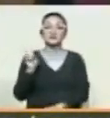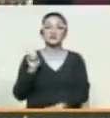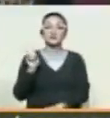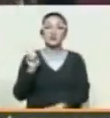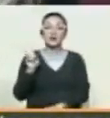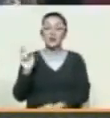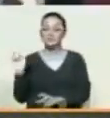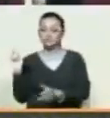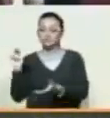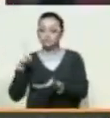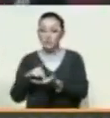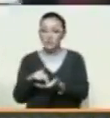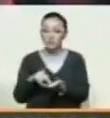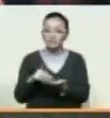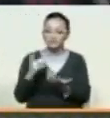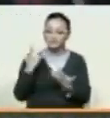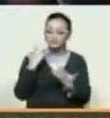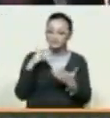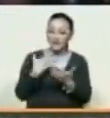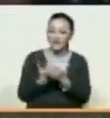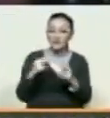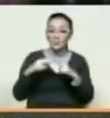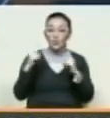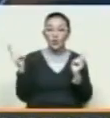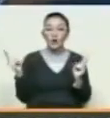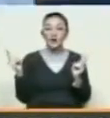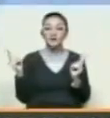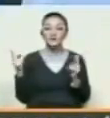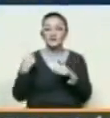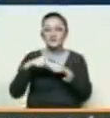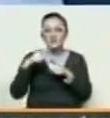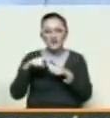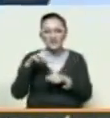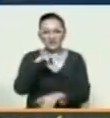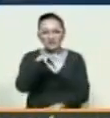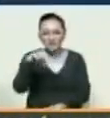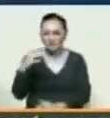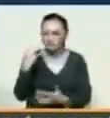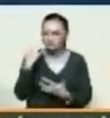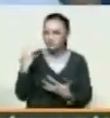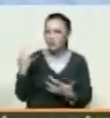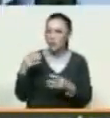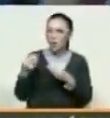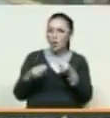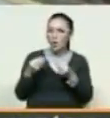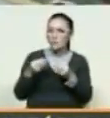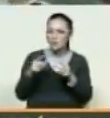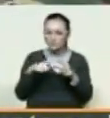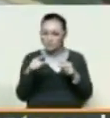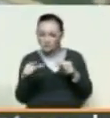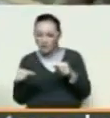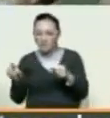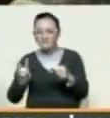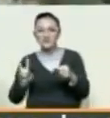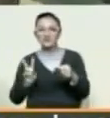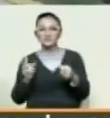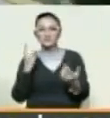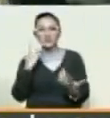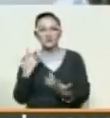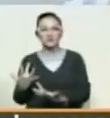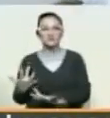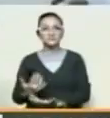acá, pueden ver ubicados distintos estados y la distribución espacial de Venezuela como tal. Como pueden